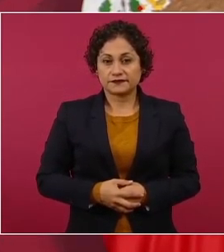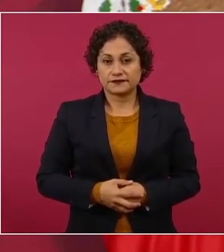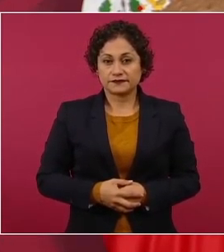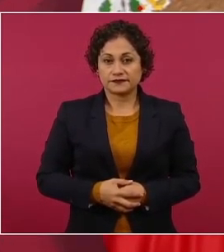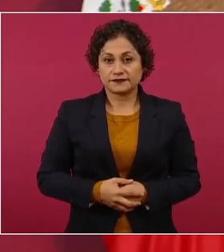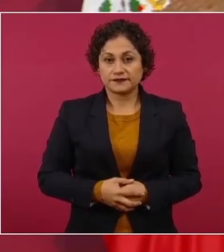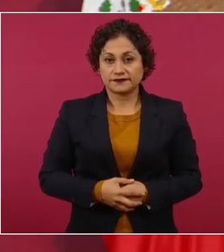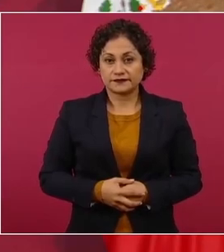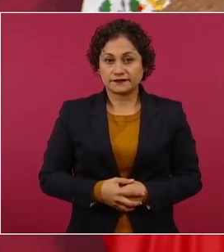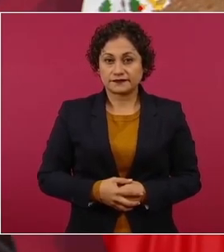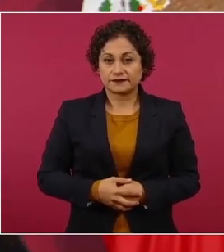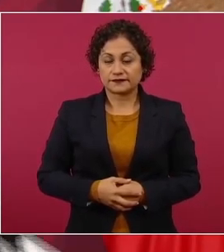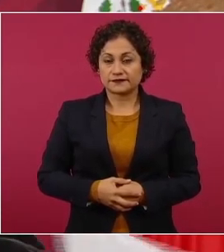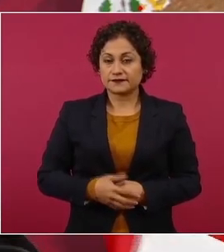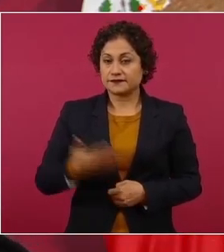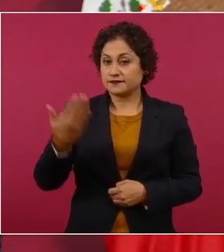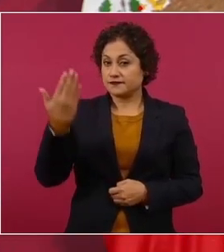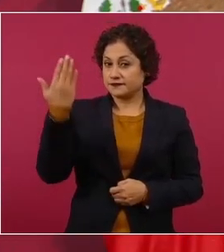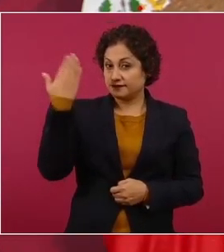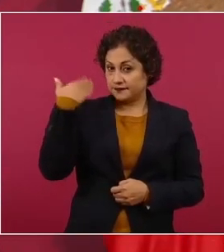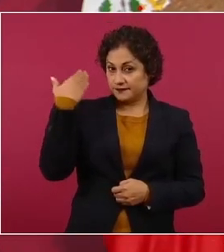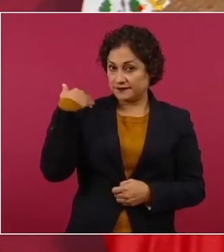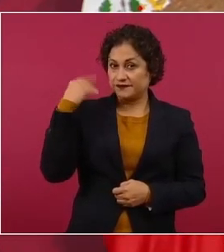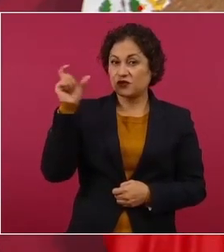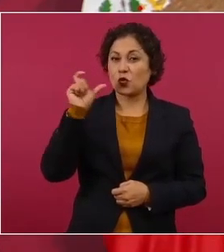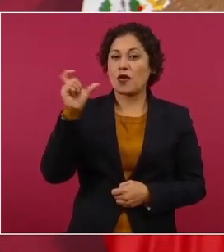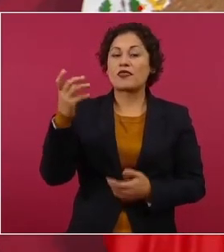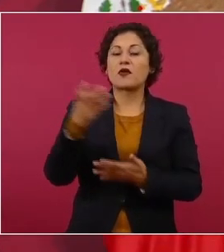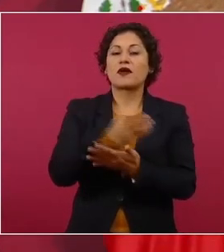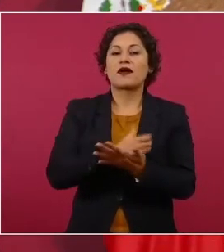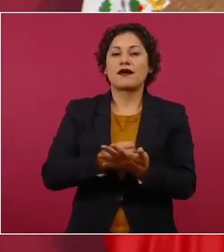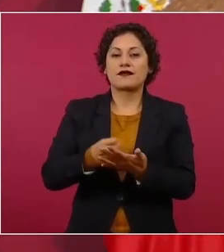sí, o le dan el triunfo